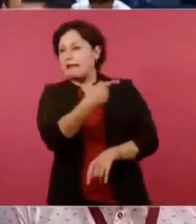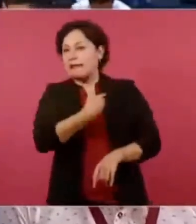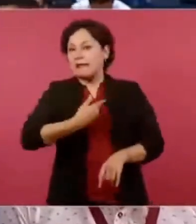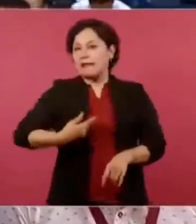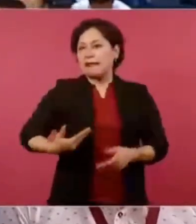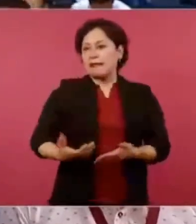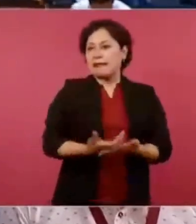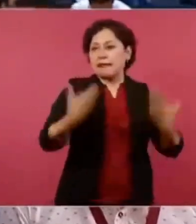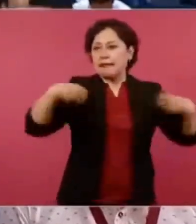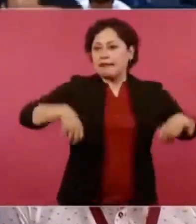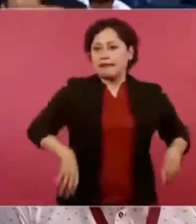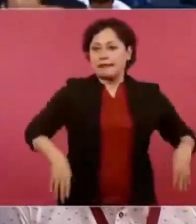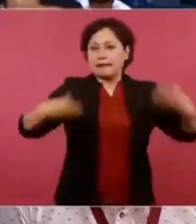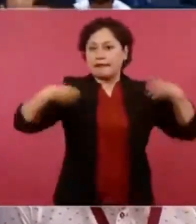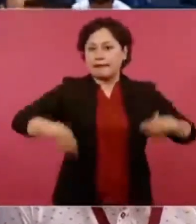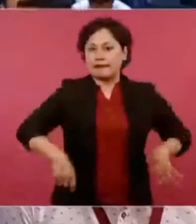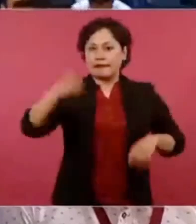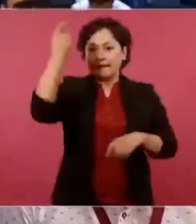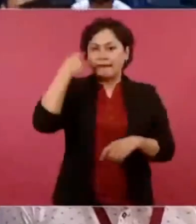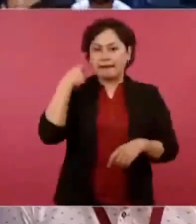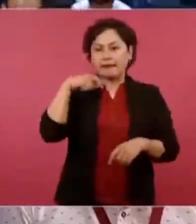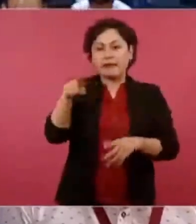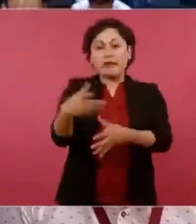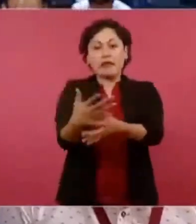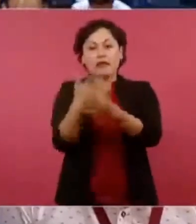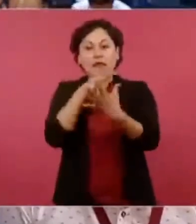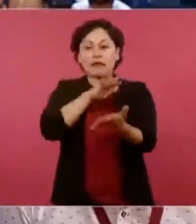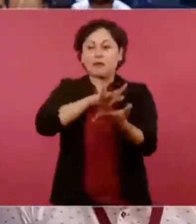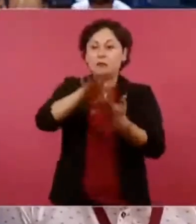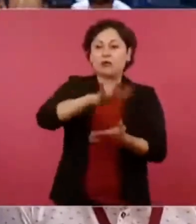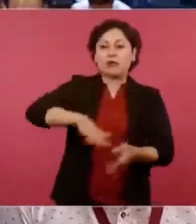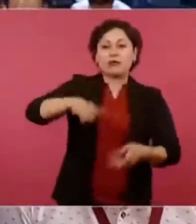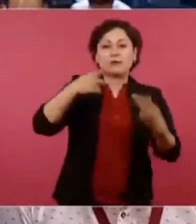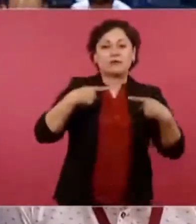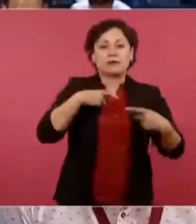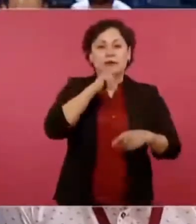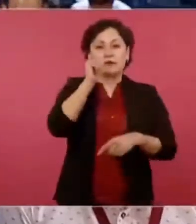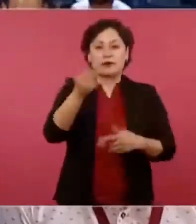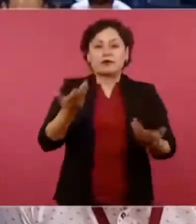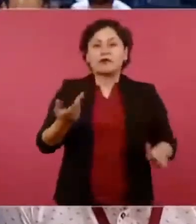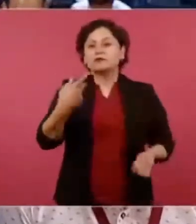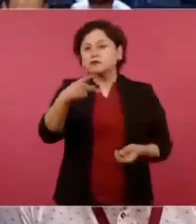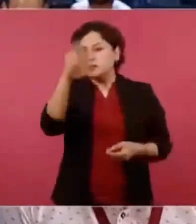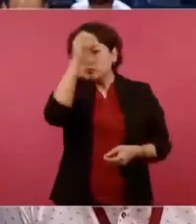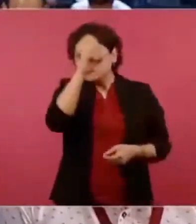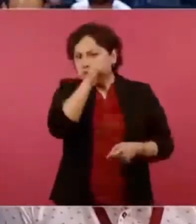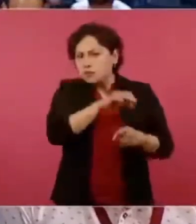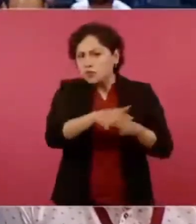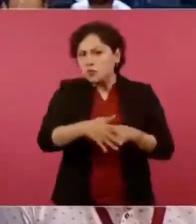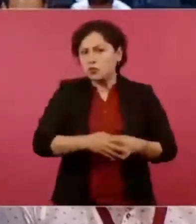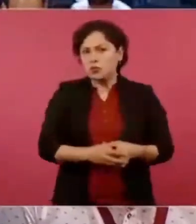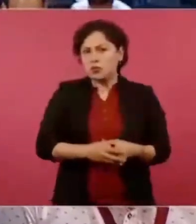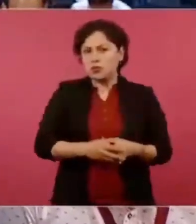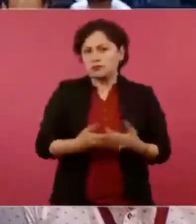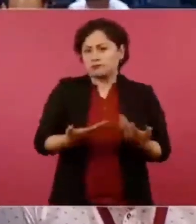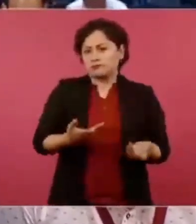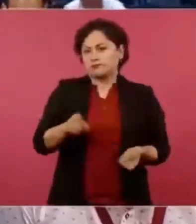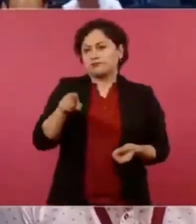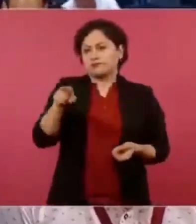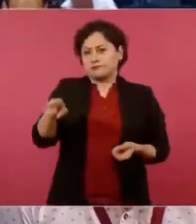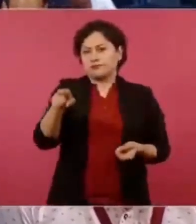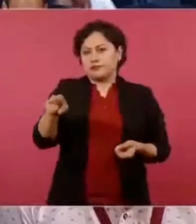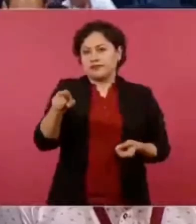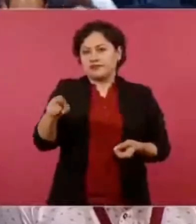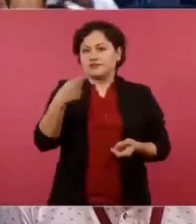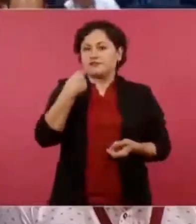va a ayudar a los trabajadores ni al pueblo. ¿Qué piensa sobre esto que hicieron? Pues para buscar que la Corte